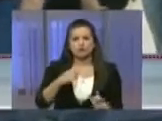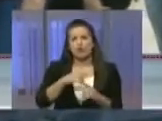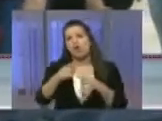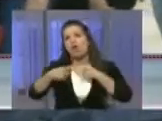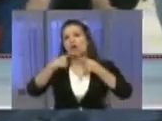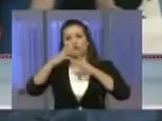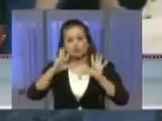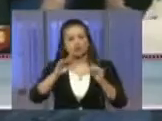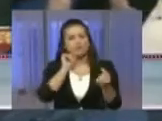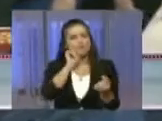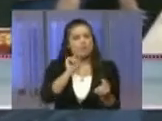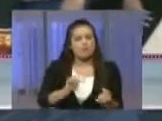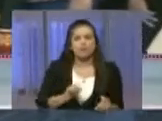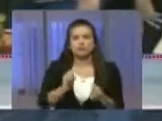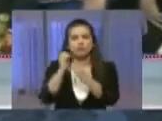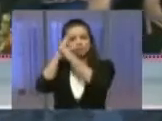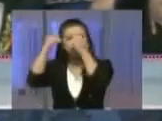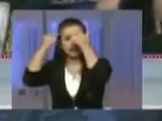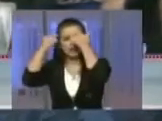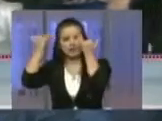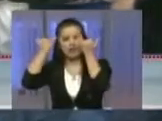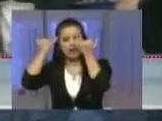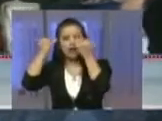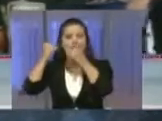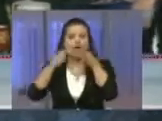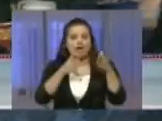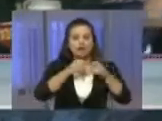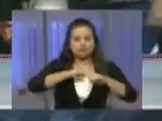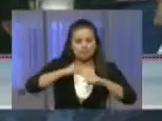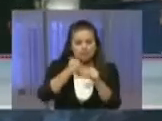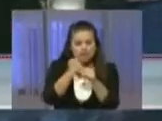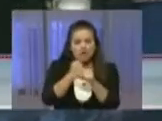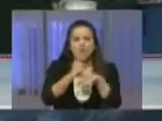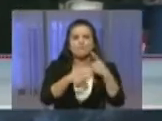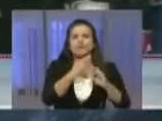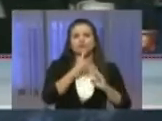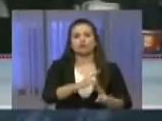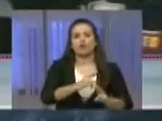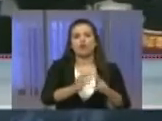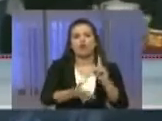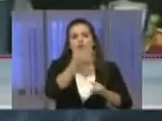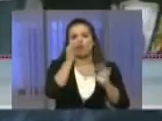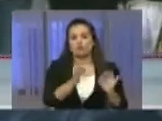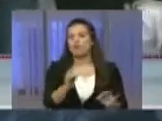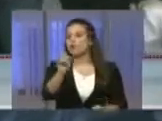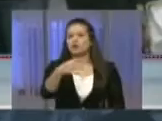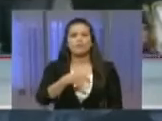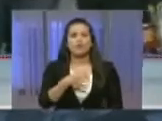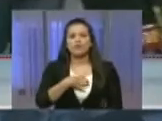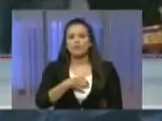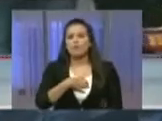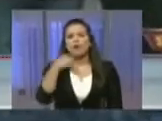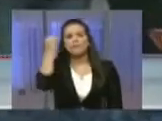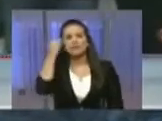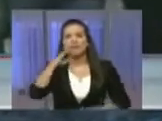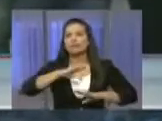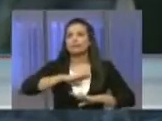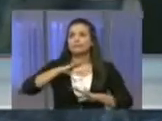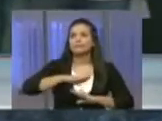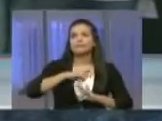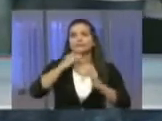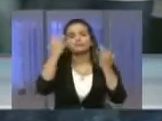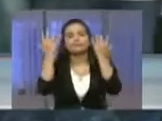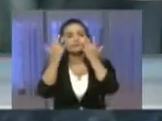acción y obtener los más grandes resultados no podemos conformarnos con el minimalismo